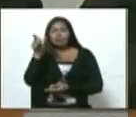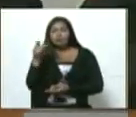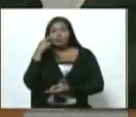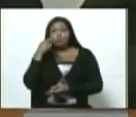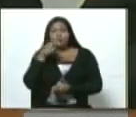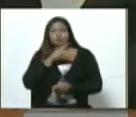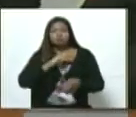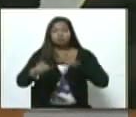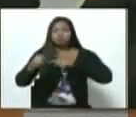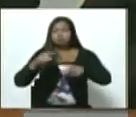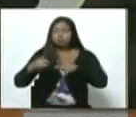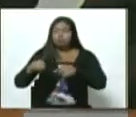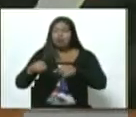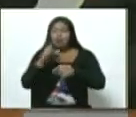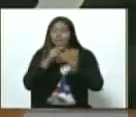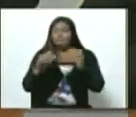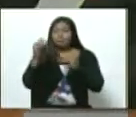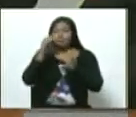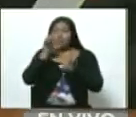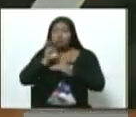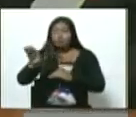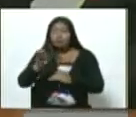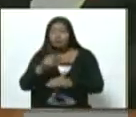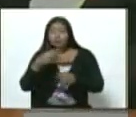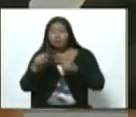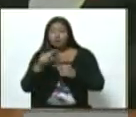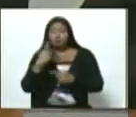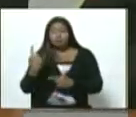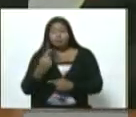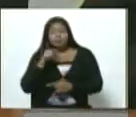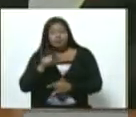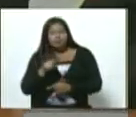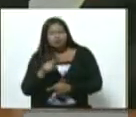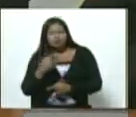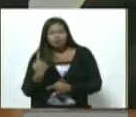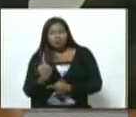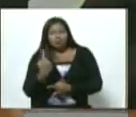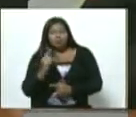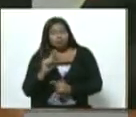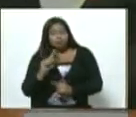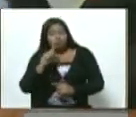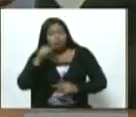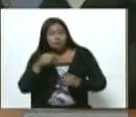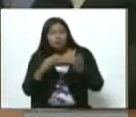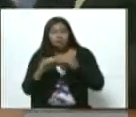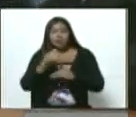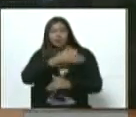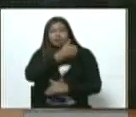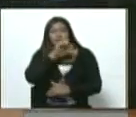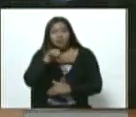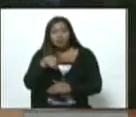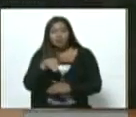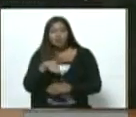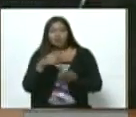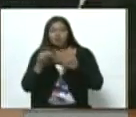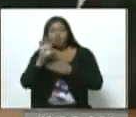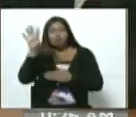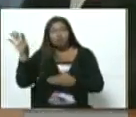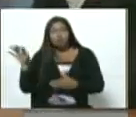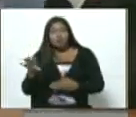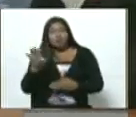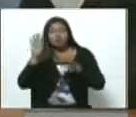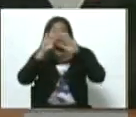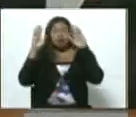a los magistrados de sus países. Pero no solo eso, sino que también, como es jefe de Estado de otros países en